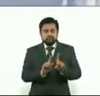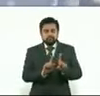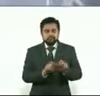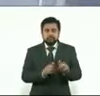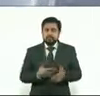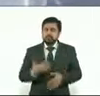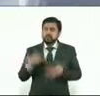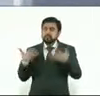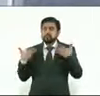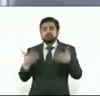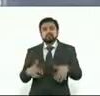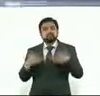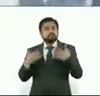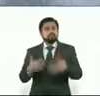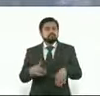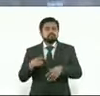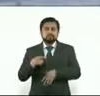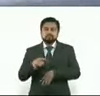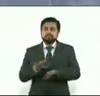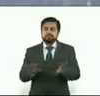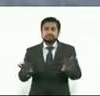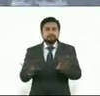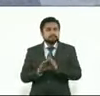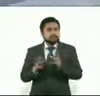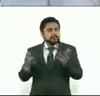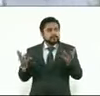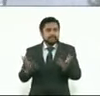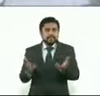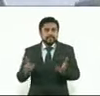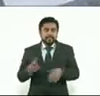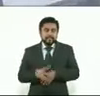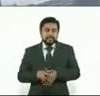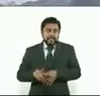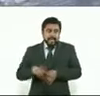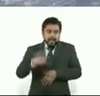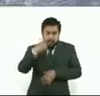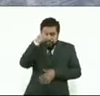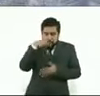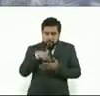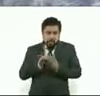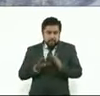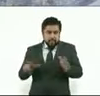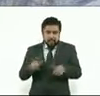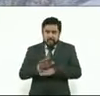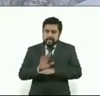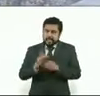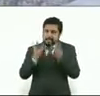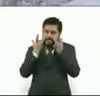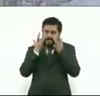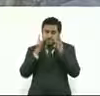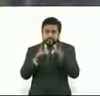Qué regreso cuando parecía que la carrera había terminado para él hace unos minutos.